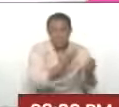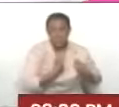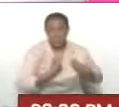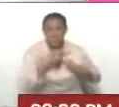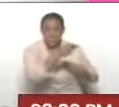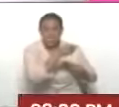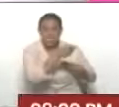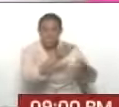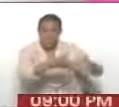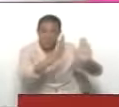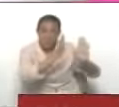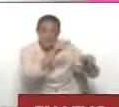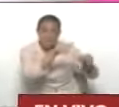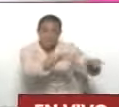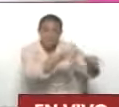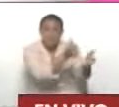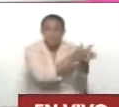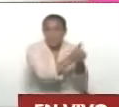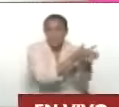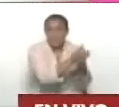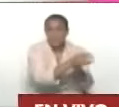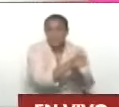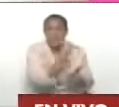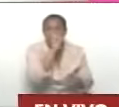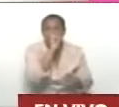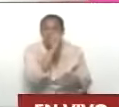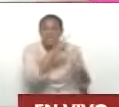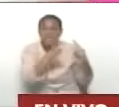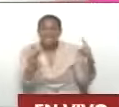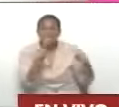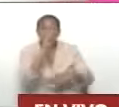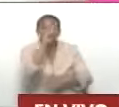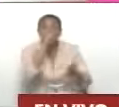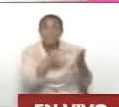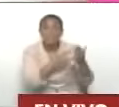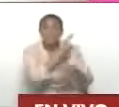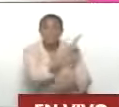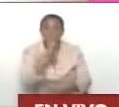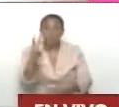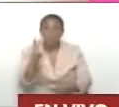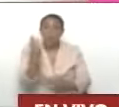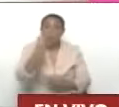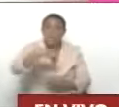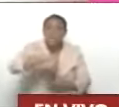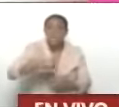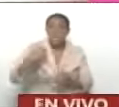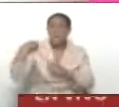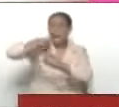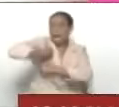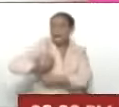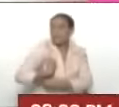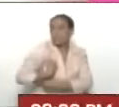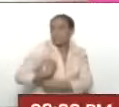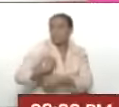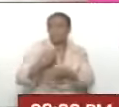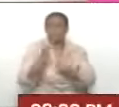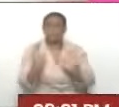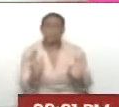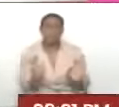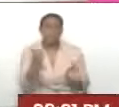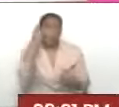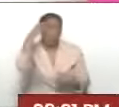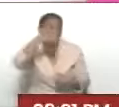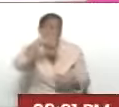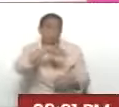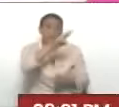emprendimiento. Del 2022. Comencé con bisutería, carteras. Y ahorita para